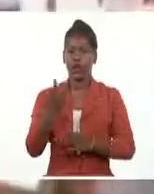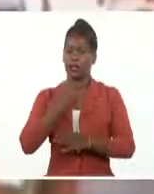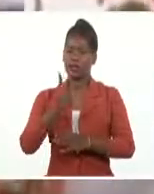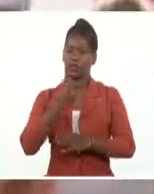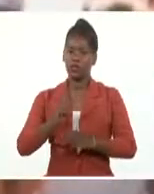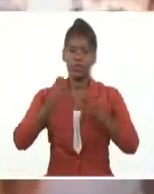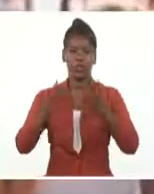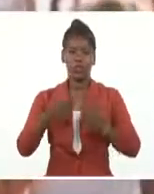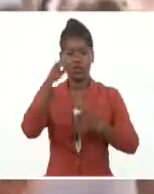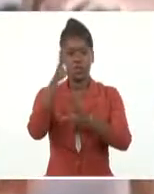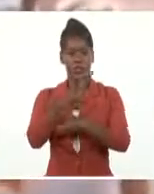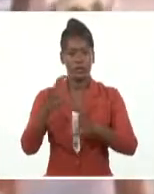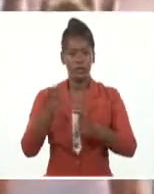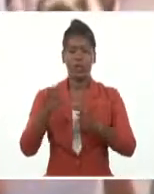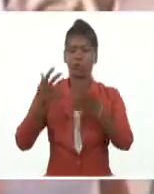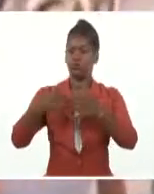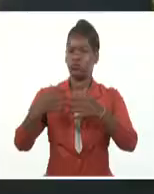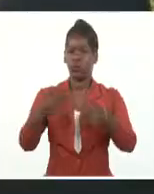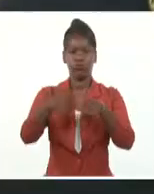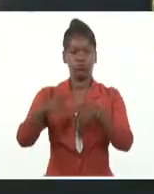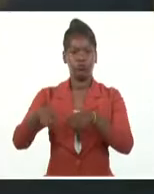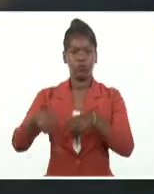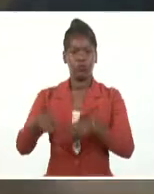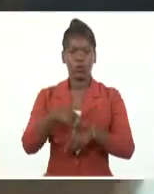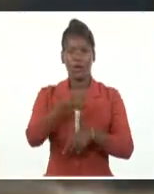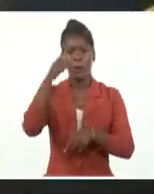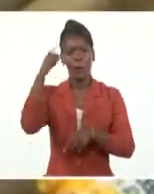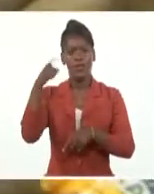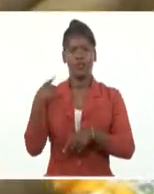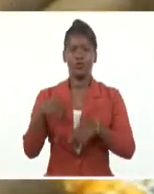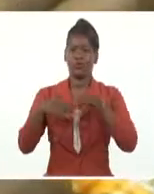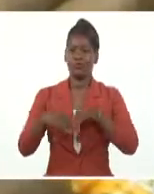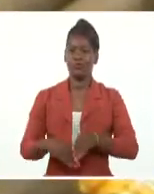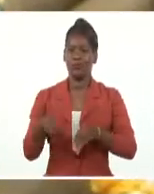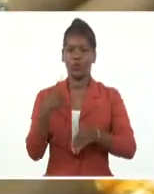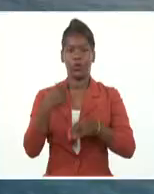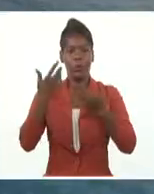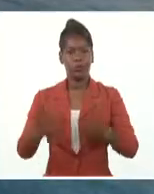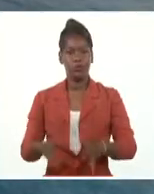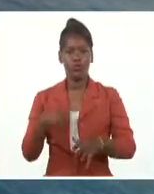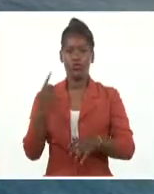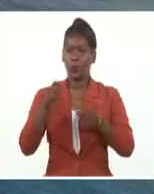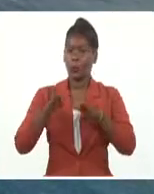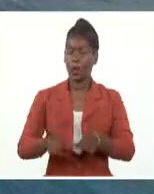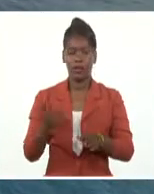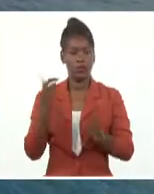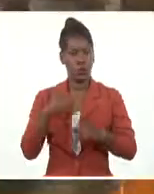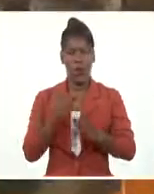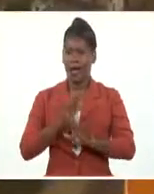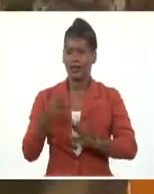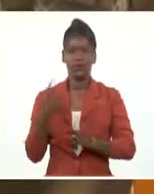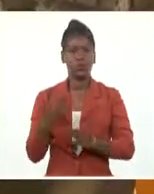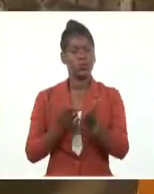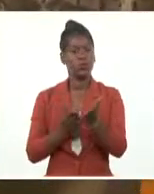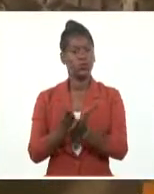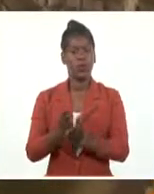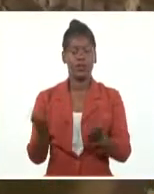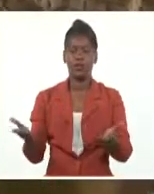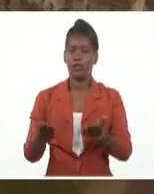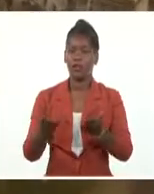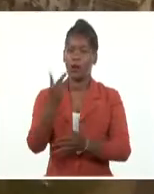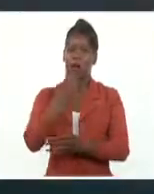o será la mano de obra barata que ellos piensan los cubanos podrían ser, o nuestro tabaco, o la posición estratégica de Cuba